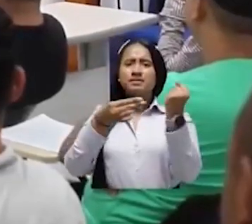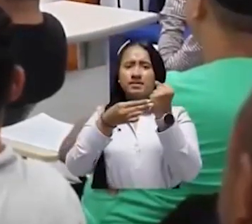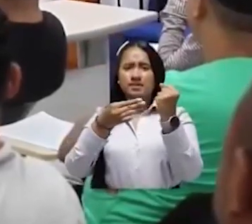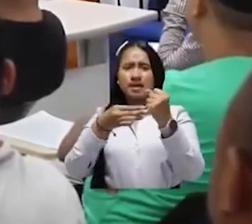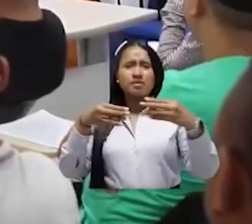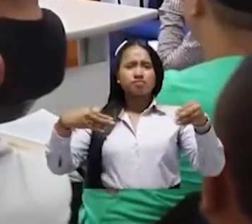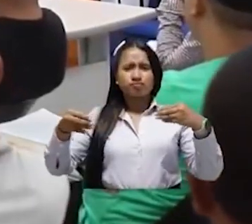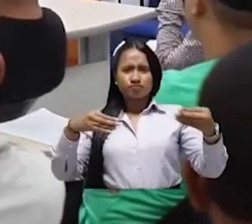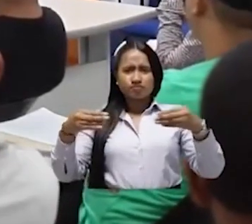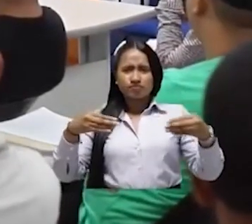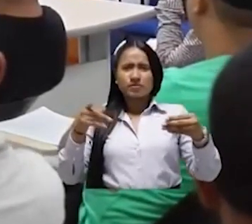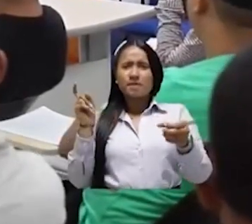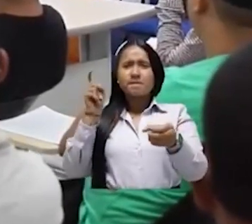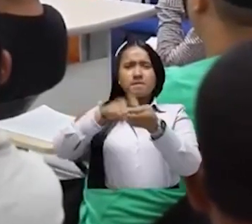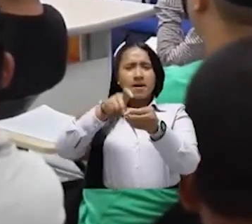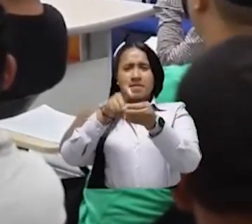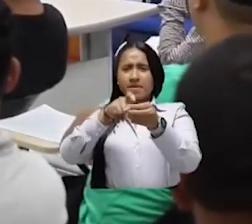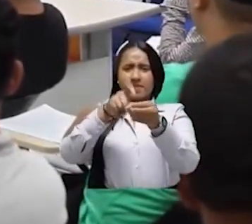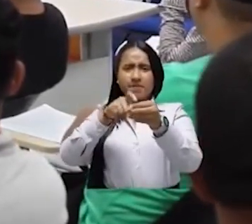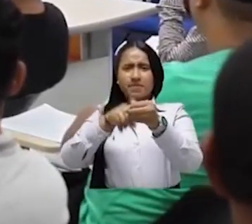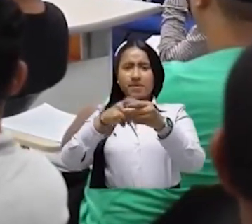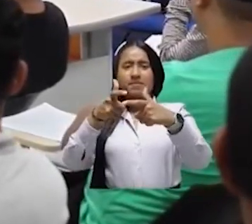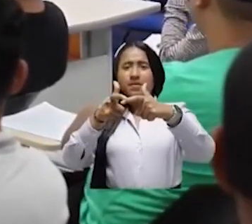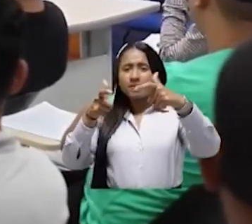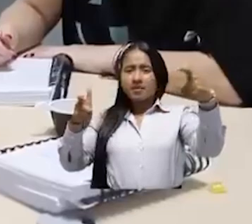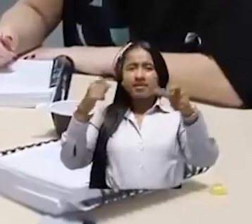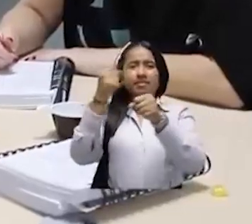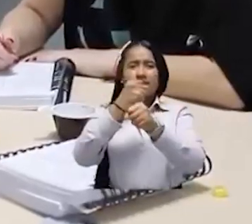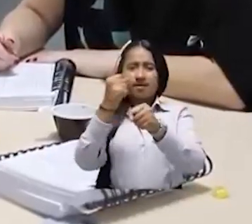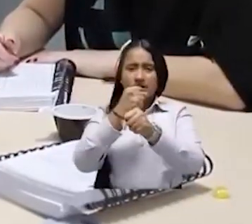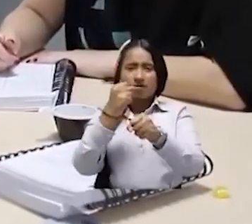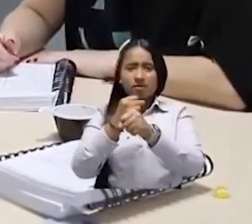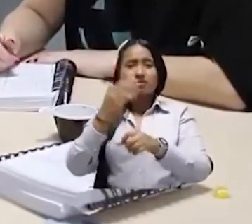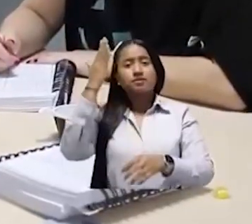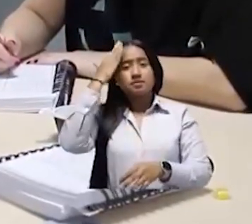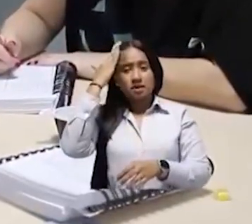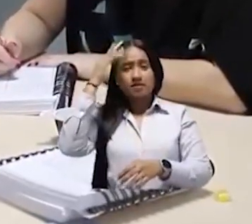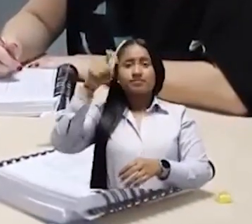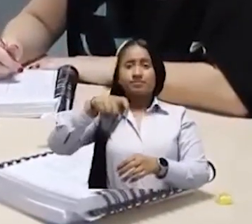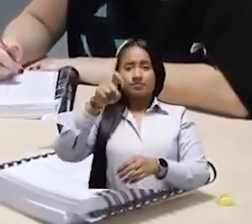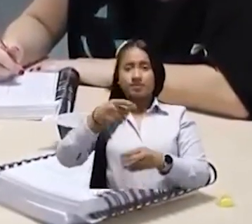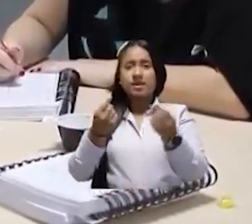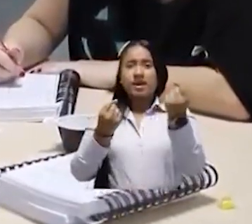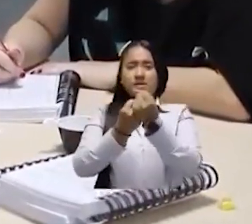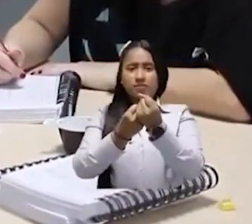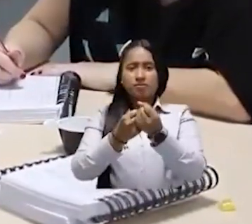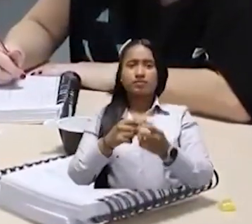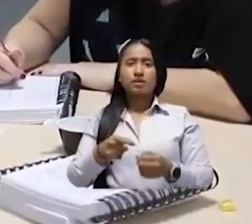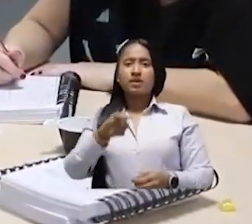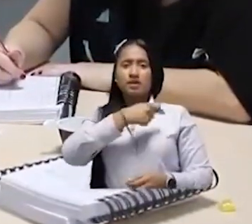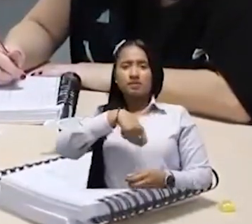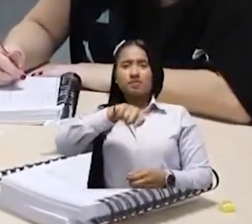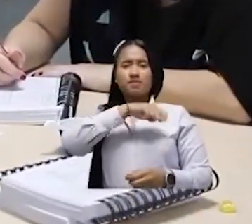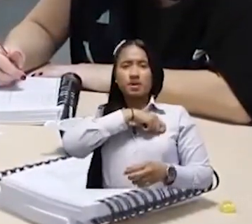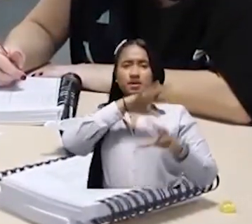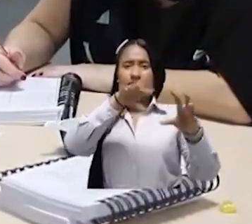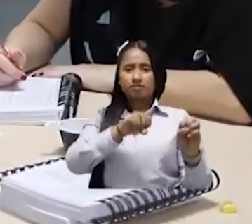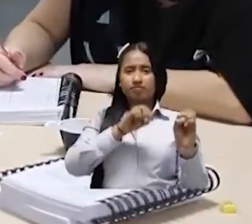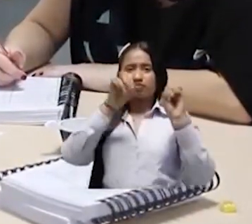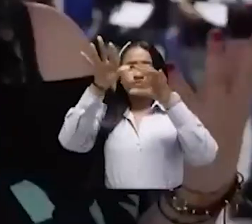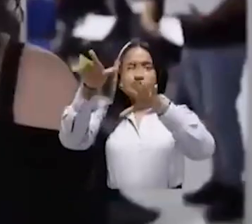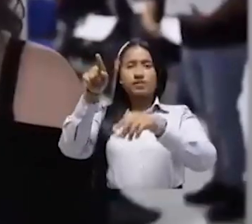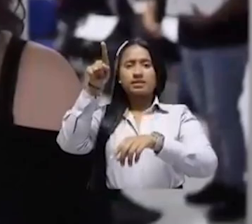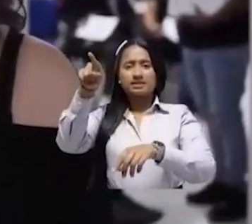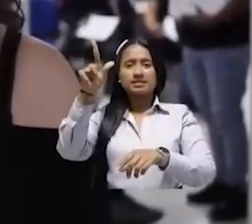SENA ha puesto muchas facilidades para que haya tanta cantidad, ¿no?, de gente que quiere esta oportunidad, que busca esta oportunidad de trabajar